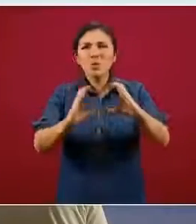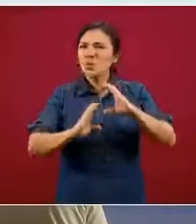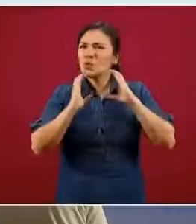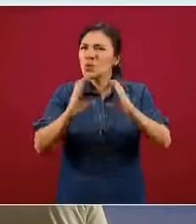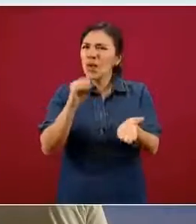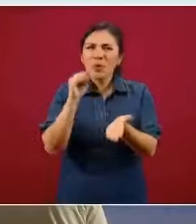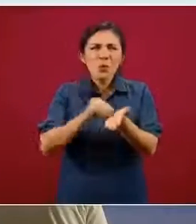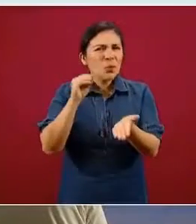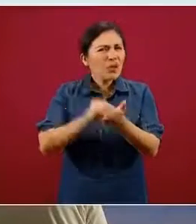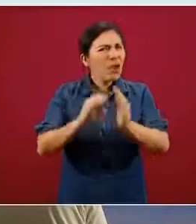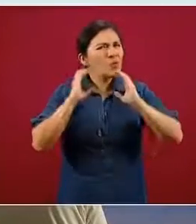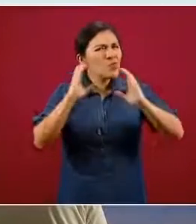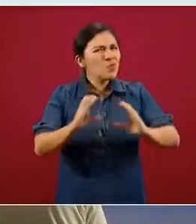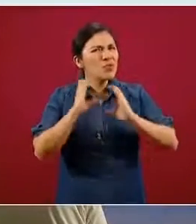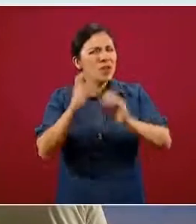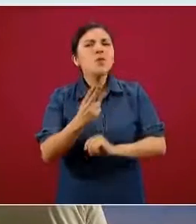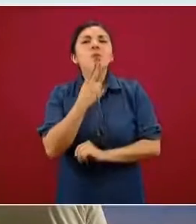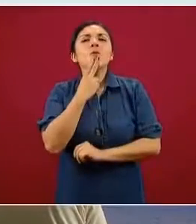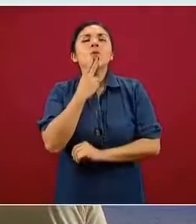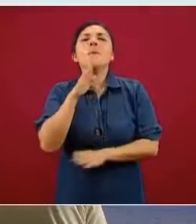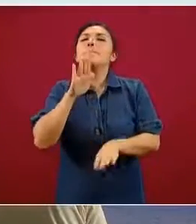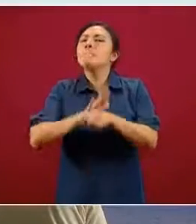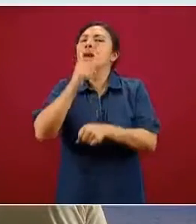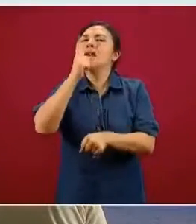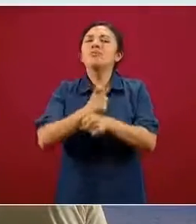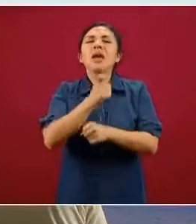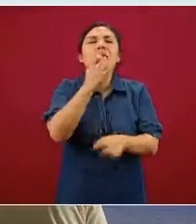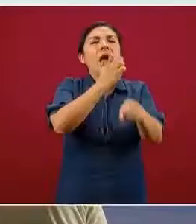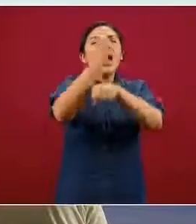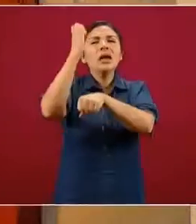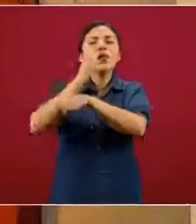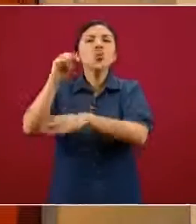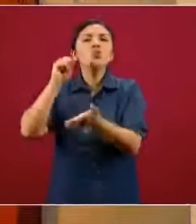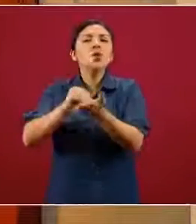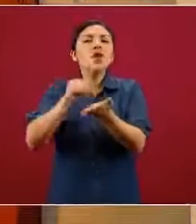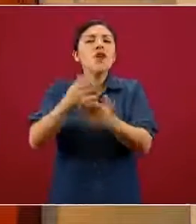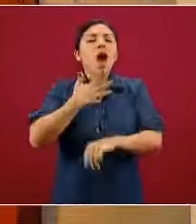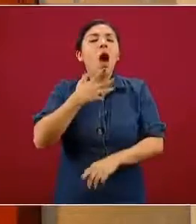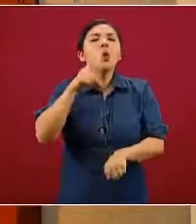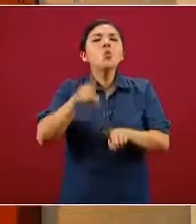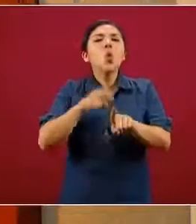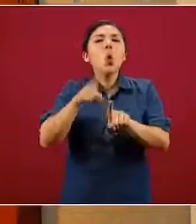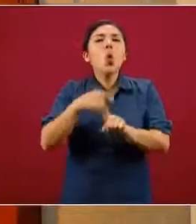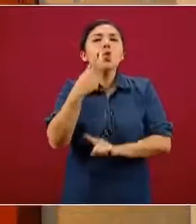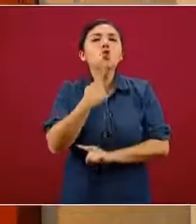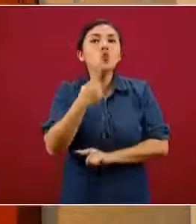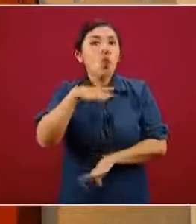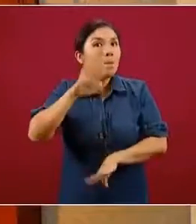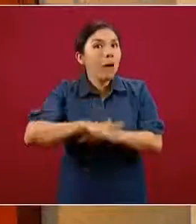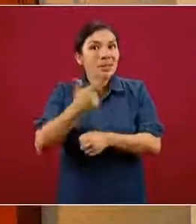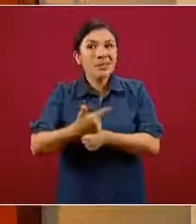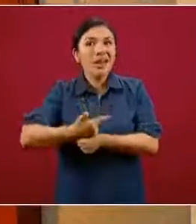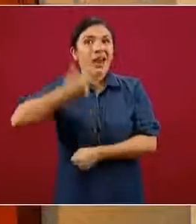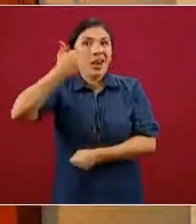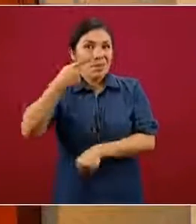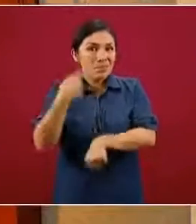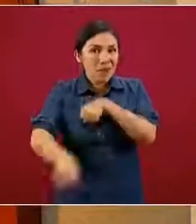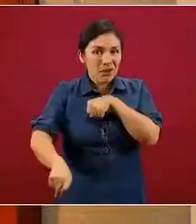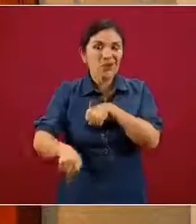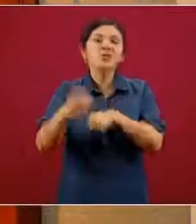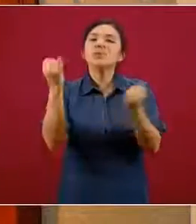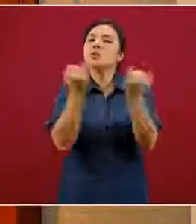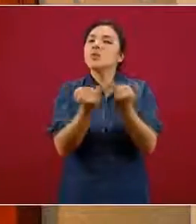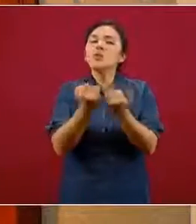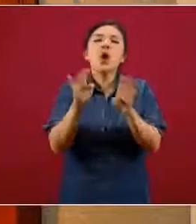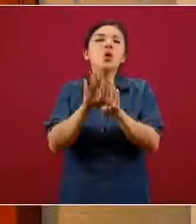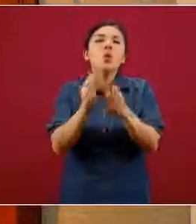precauciones posibles, sobre todo en aquellos estados que están todavía en color rojo, que es el riesgo máximo y por lo tanto similar al que